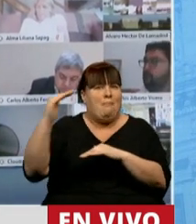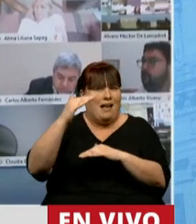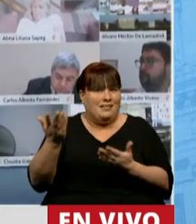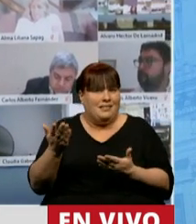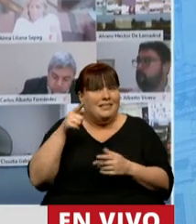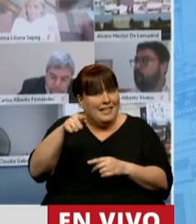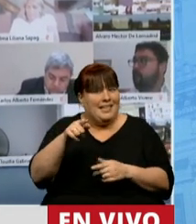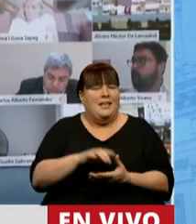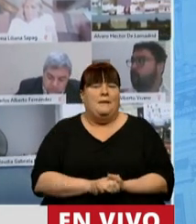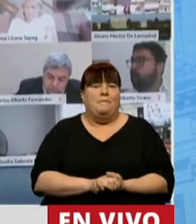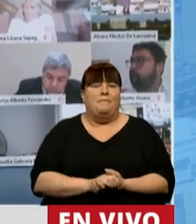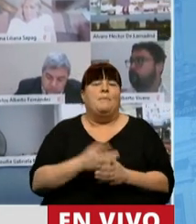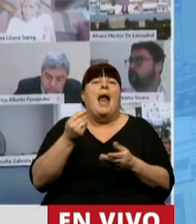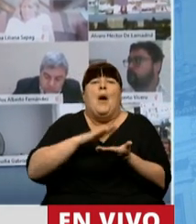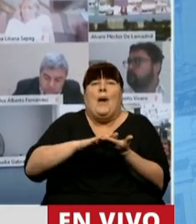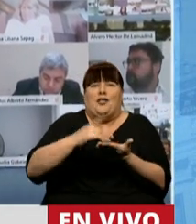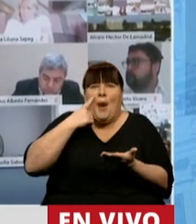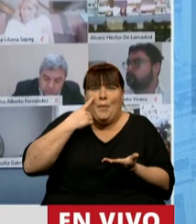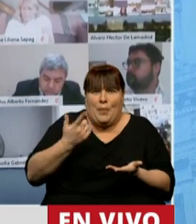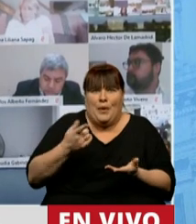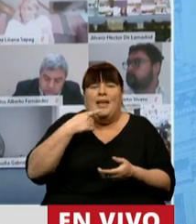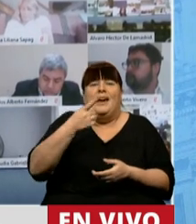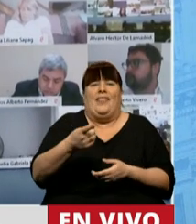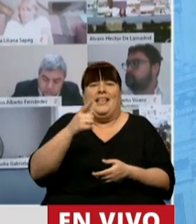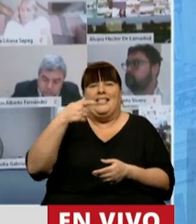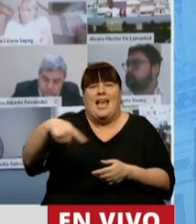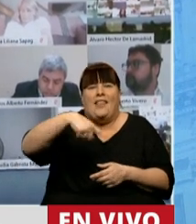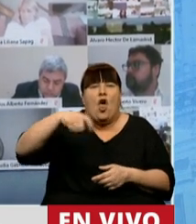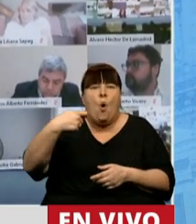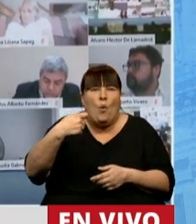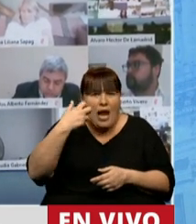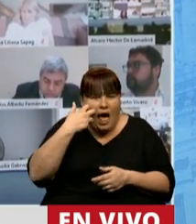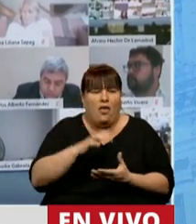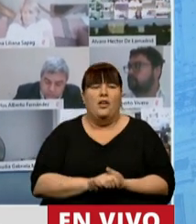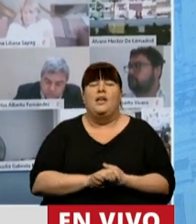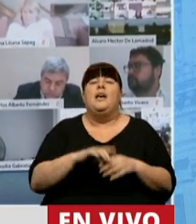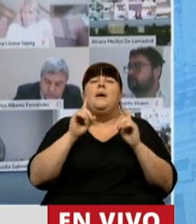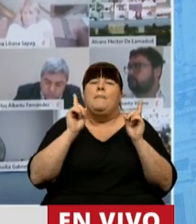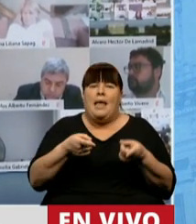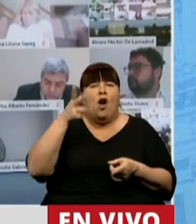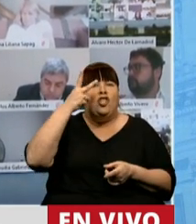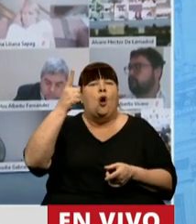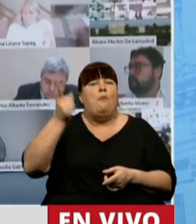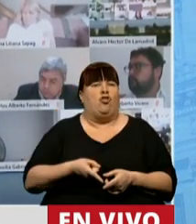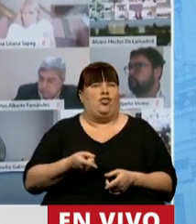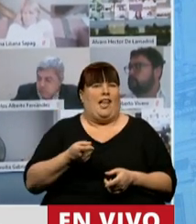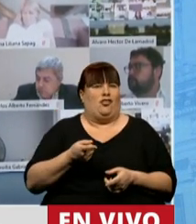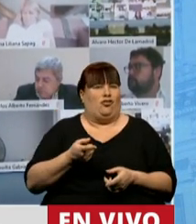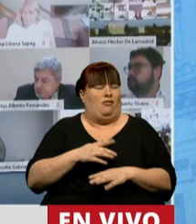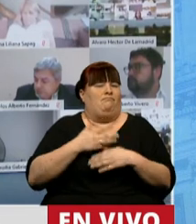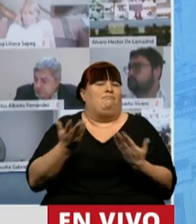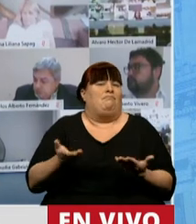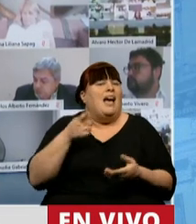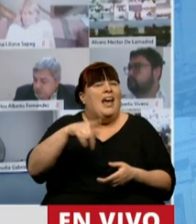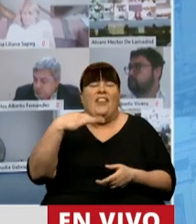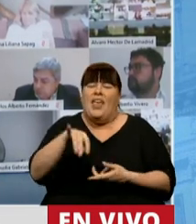no a ese nivel de la canasta básica que establecen de la tercera edad y también el 82 por móvil no Y para